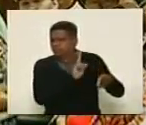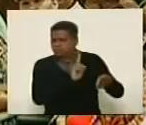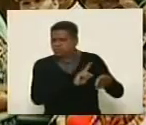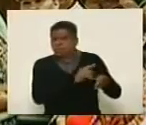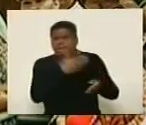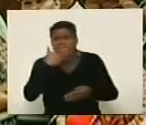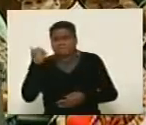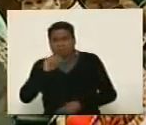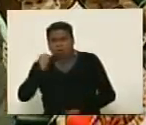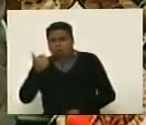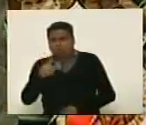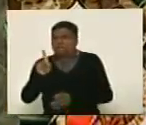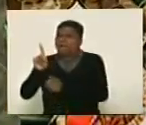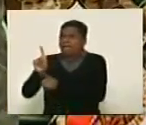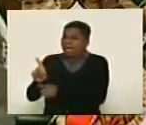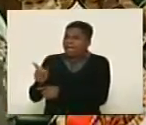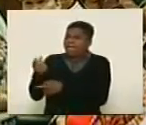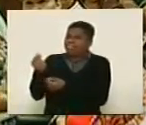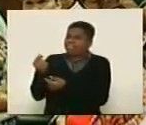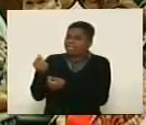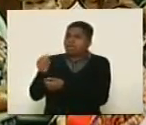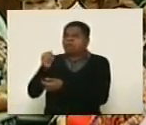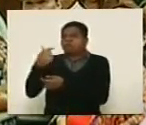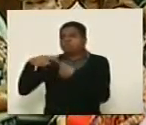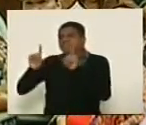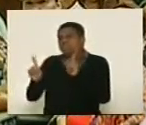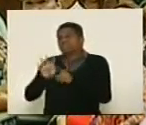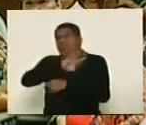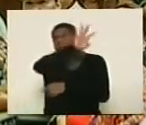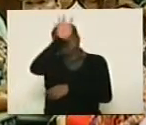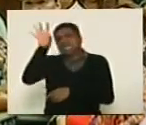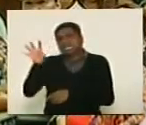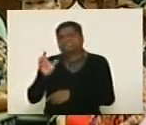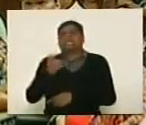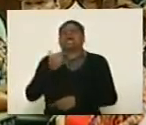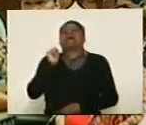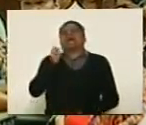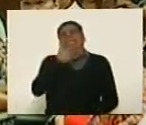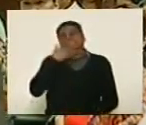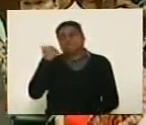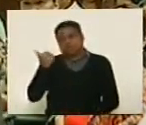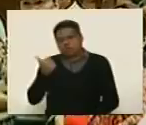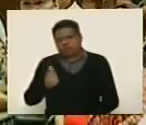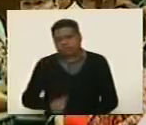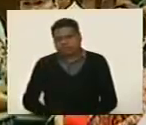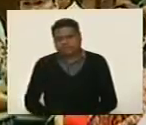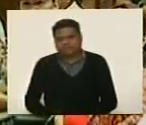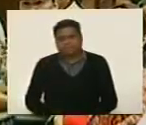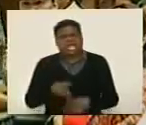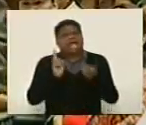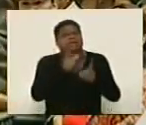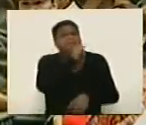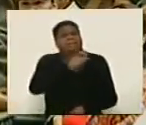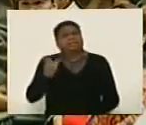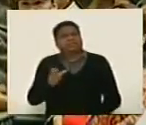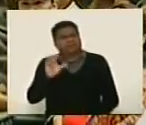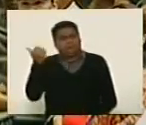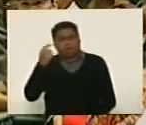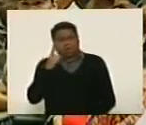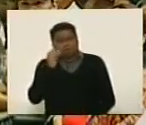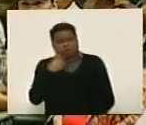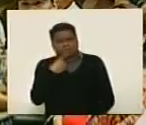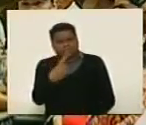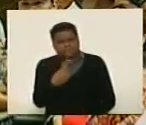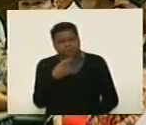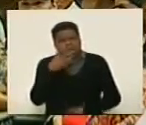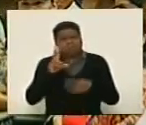nos plantea el presidente Nicolás Maduro a principios del año 2016, aquí alguien lo recordó, creo que fue Gerson, cuando